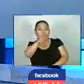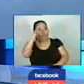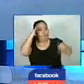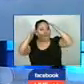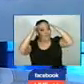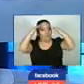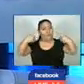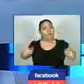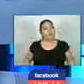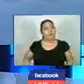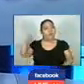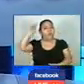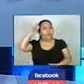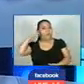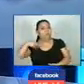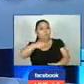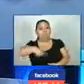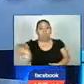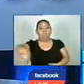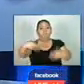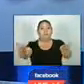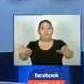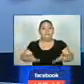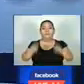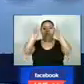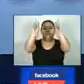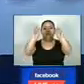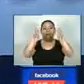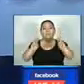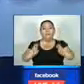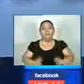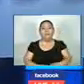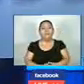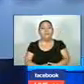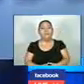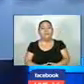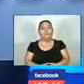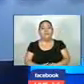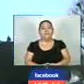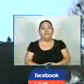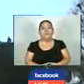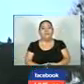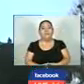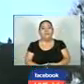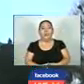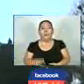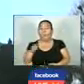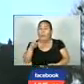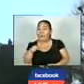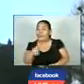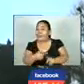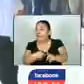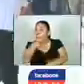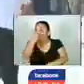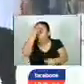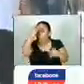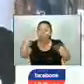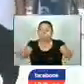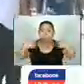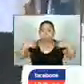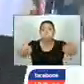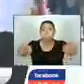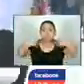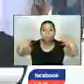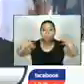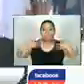saluda Roxana Webb, bienvenidos, vamos con nuestros titulares. Nos espera un fin de semana caluroso,